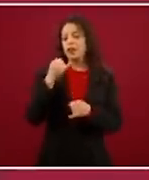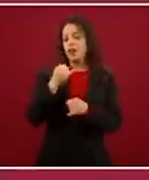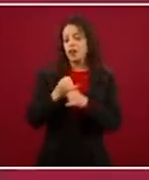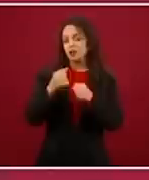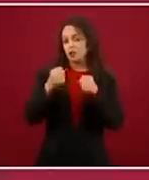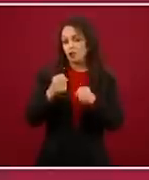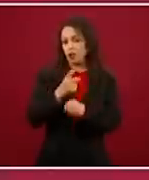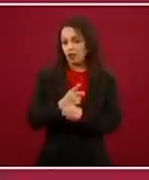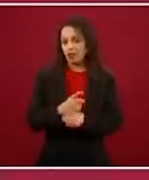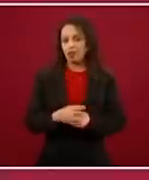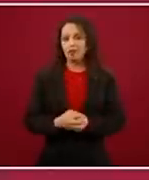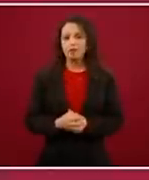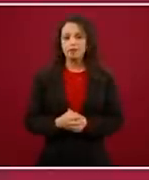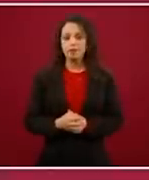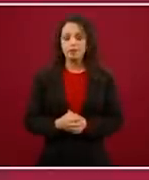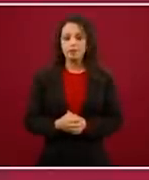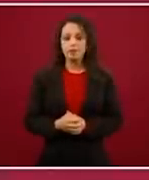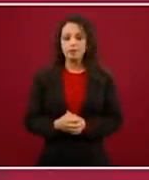Entonces,